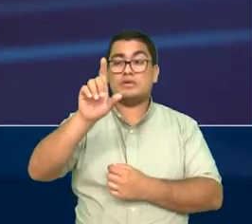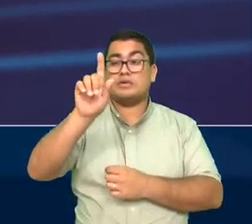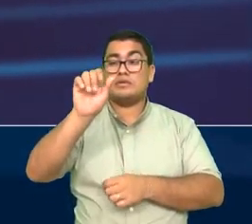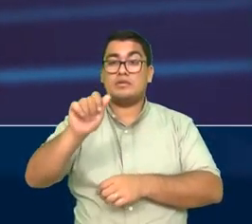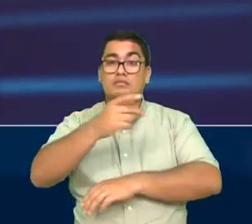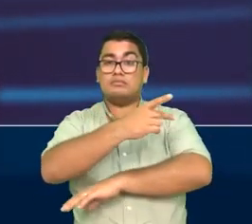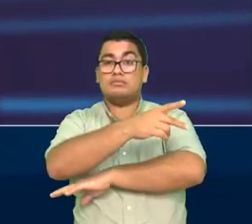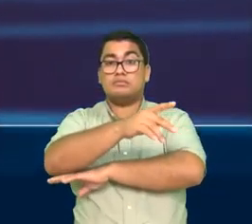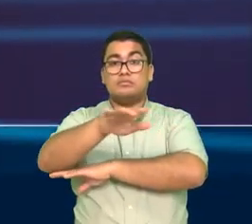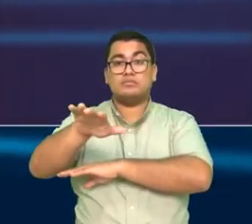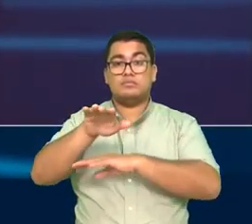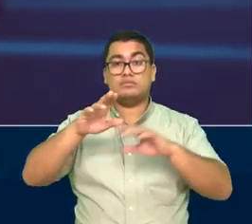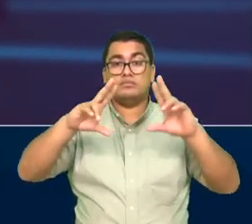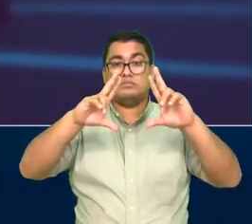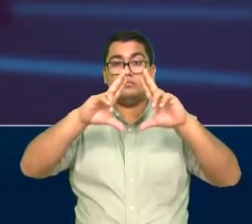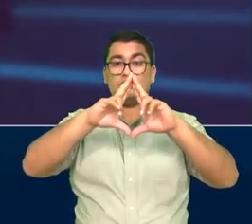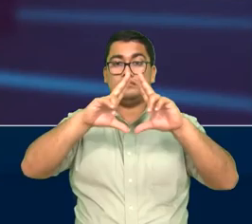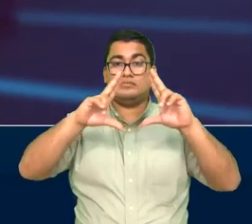Pacífico del país.